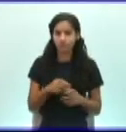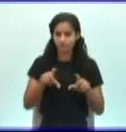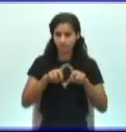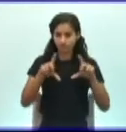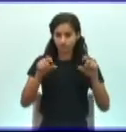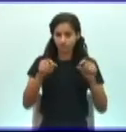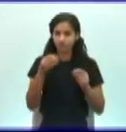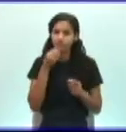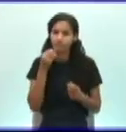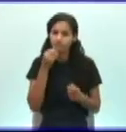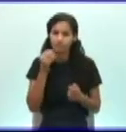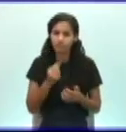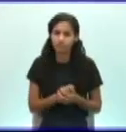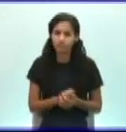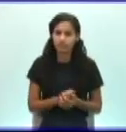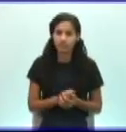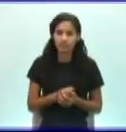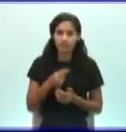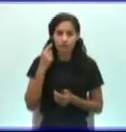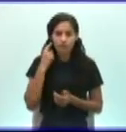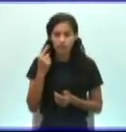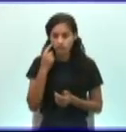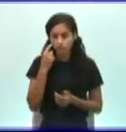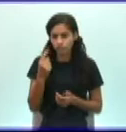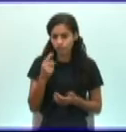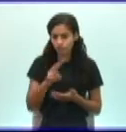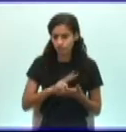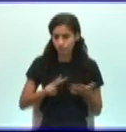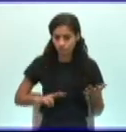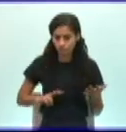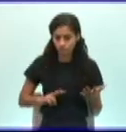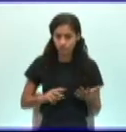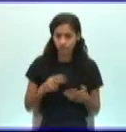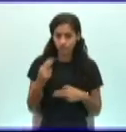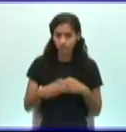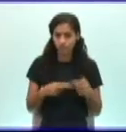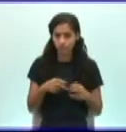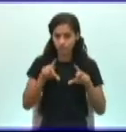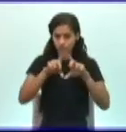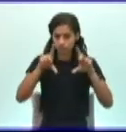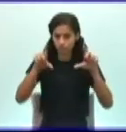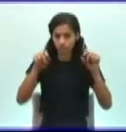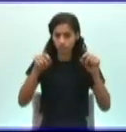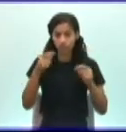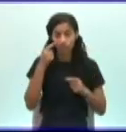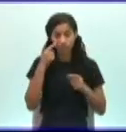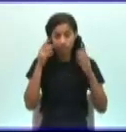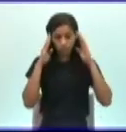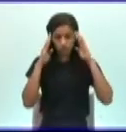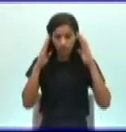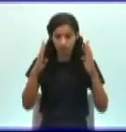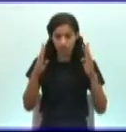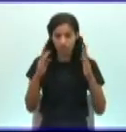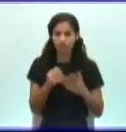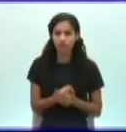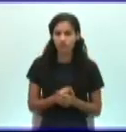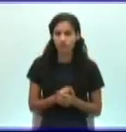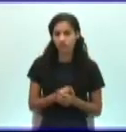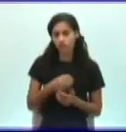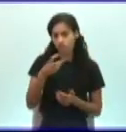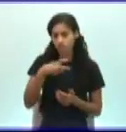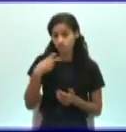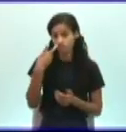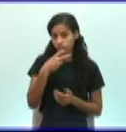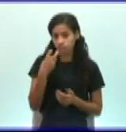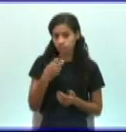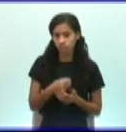en condiciones para escuchar la lectura que voy a realizar del texto. Presten atención a la